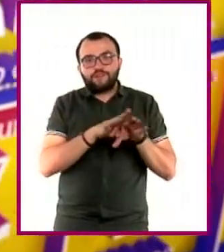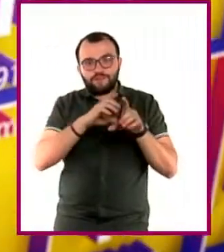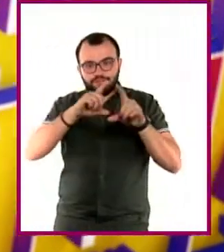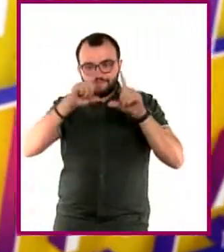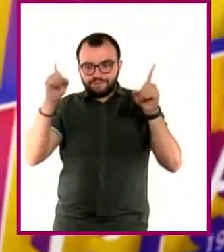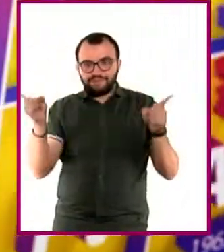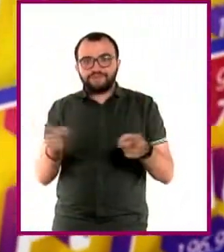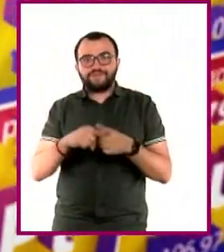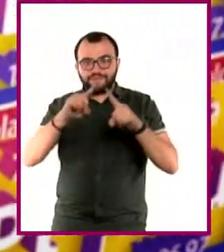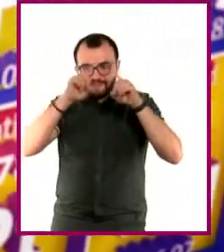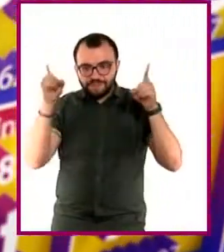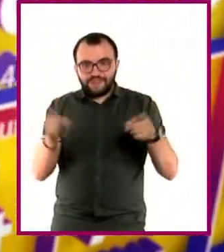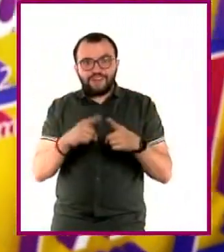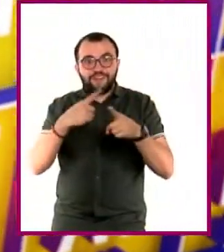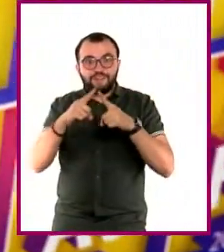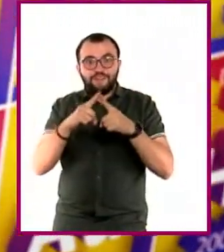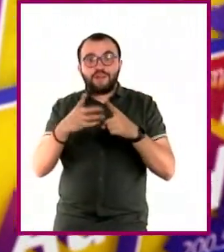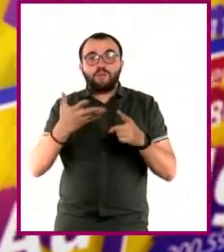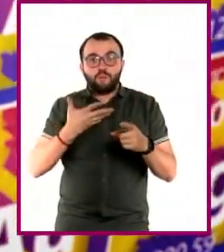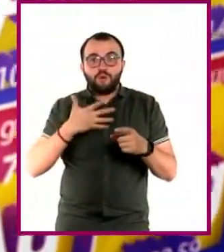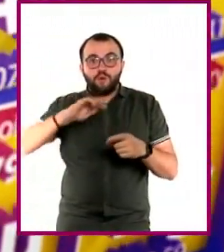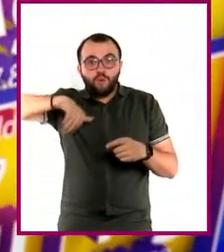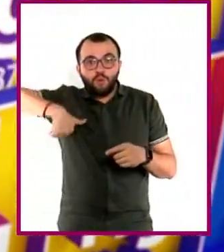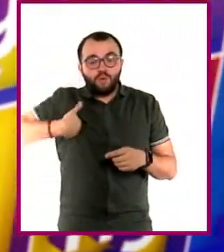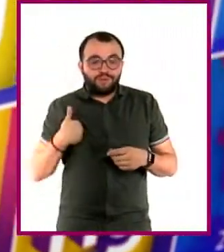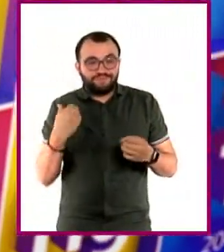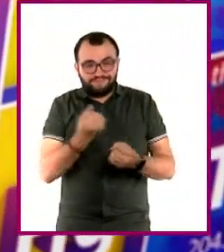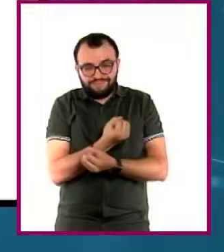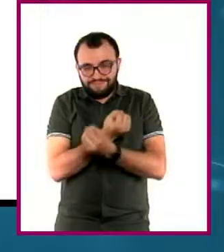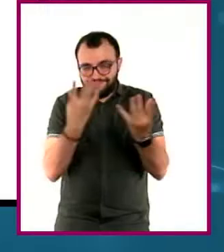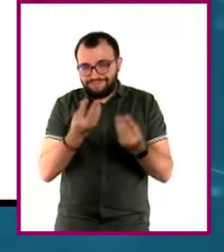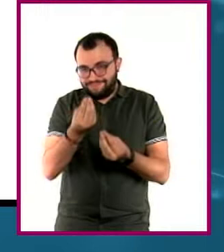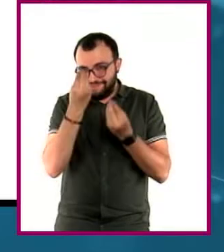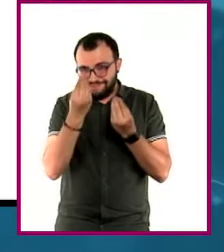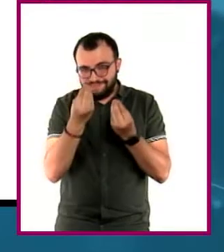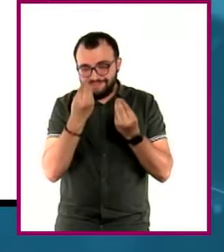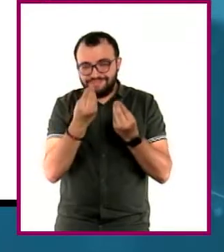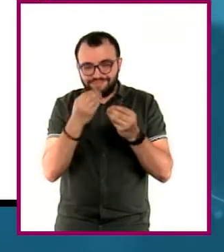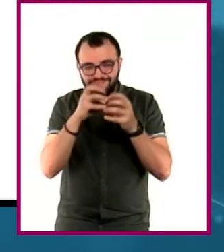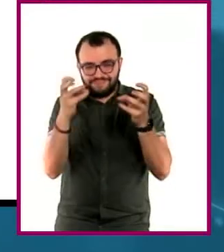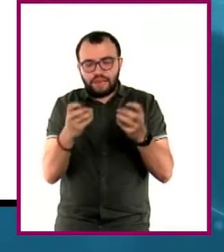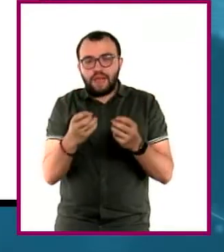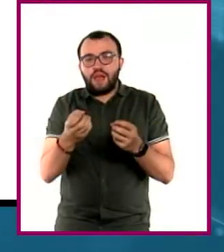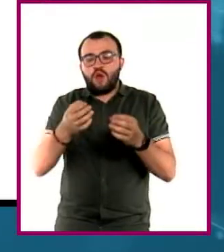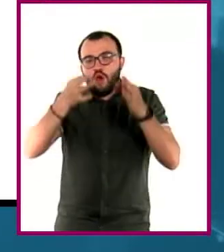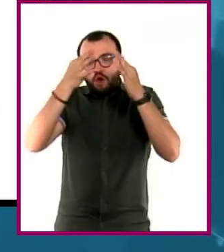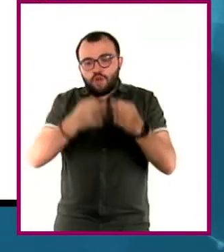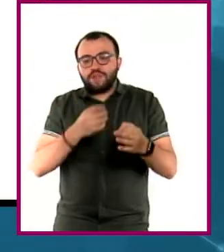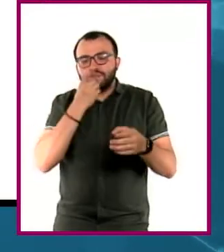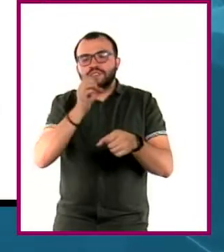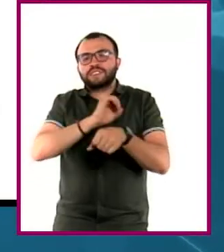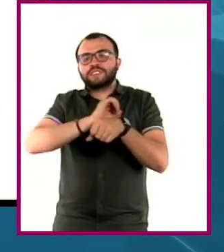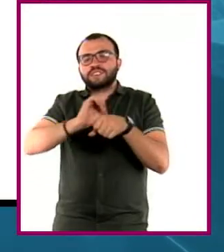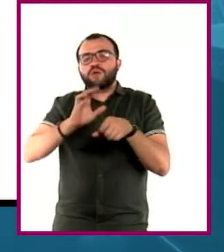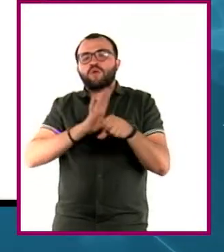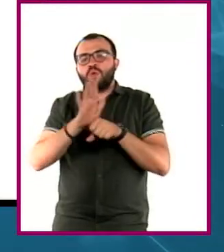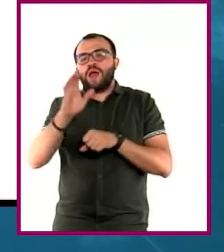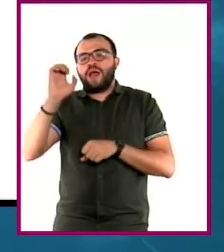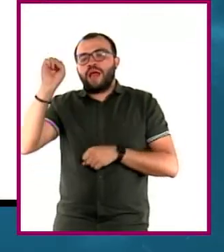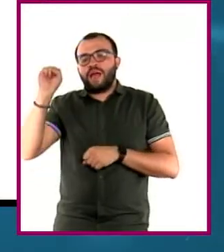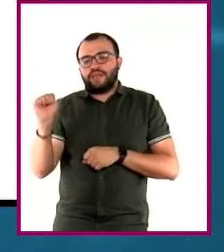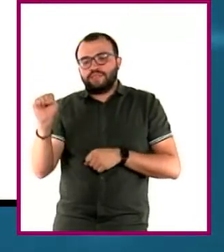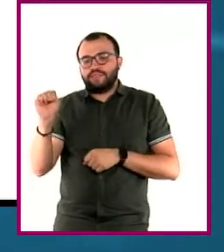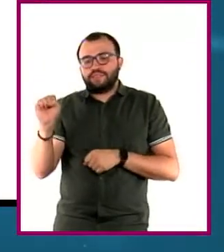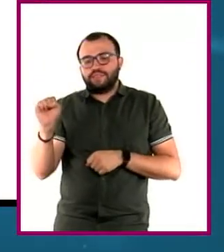en cada una de esas órbitas caben diferentes cantidades de partículas. Originalmente vimos que las órbitas más simples eran las órbitas S,